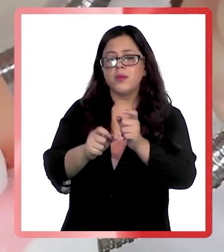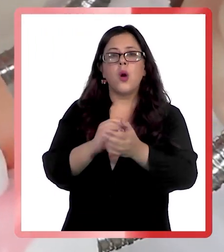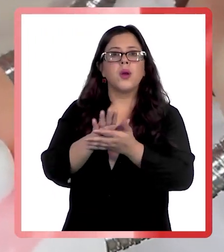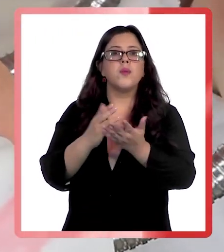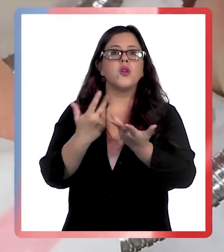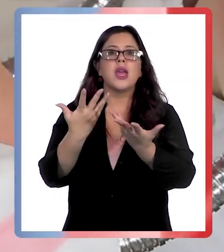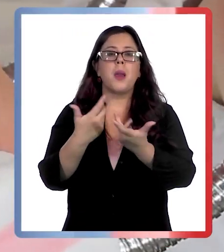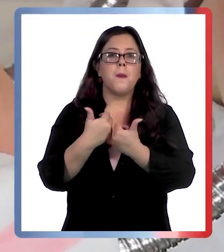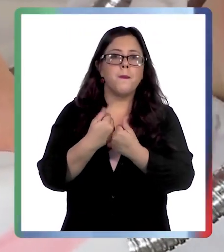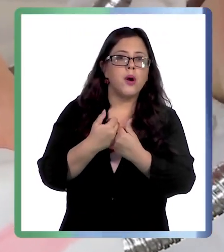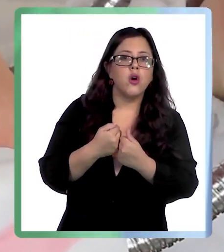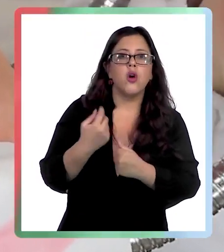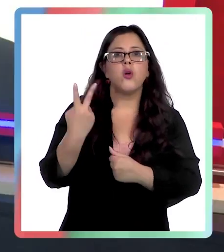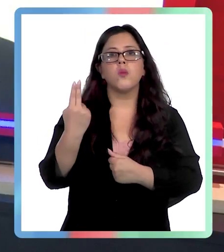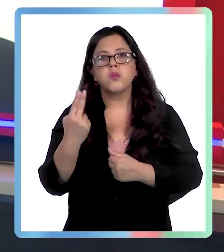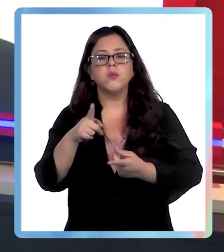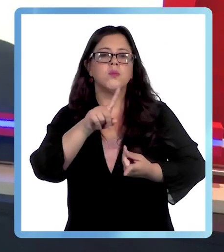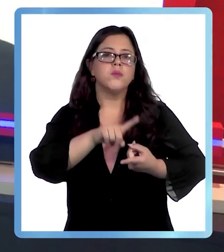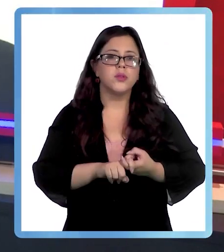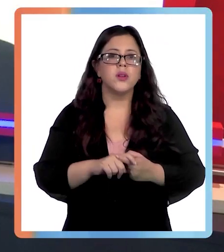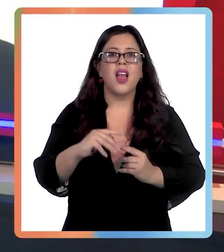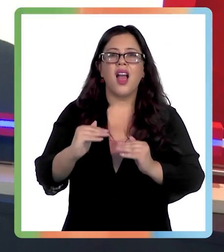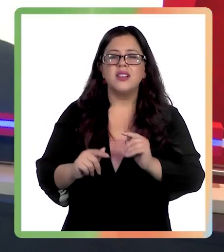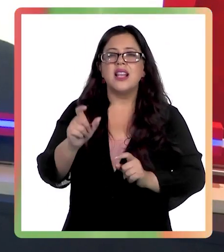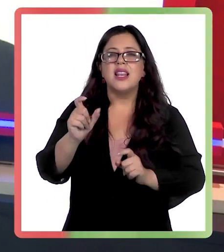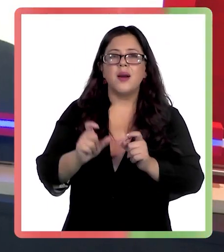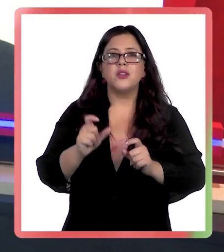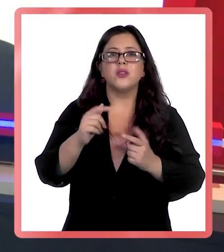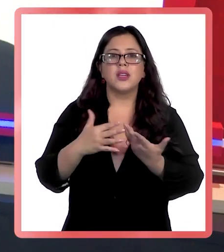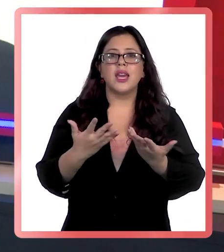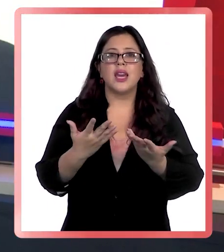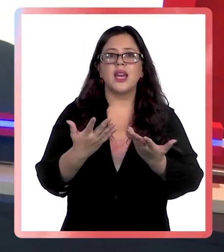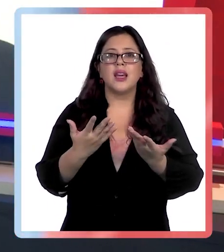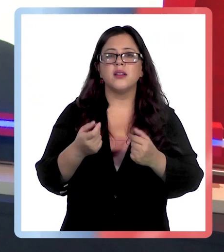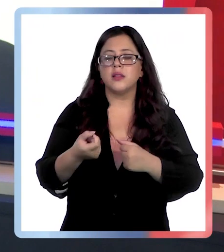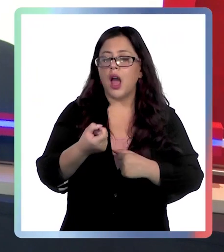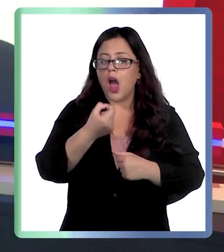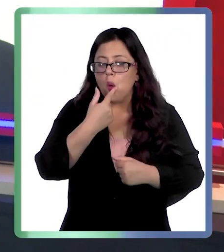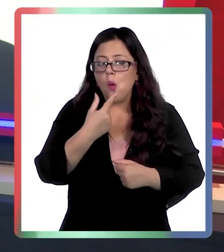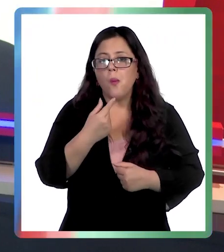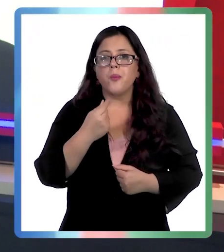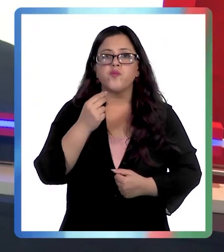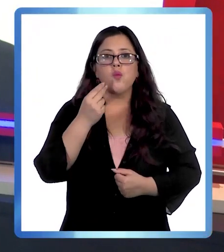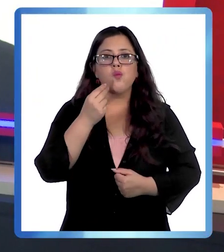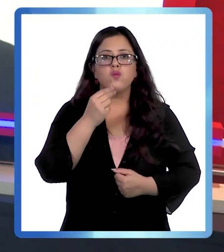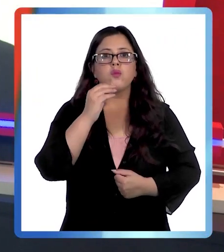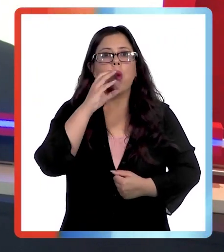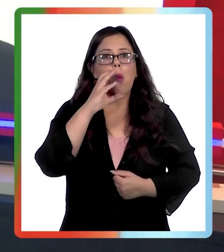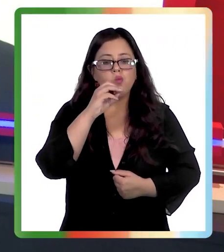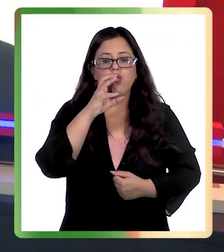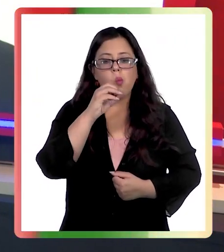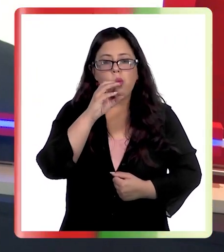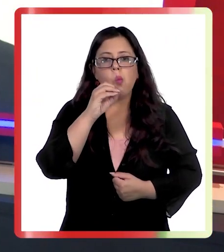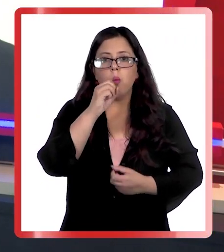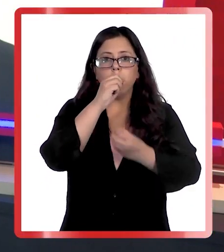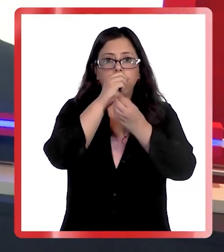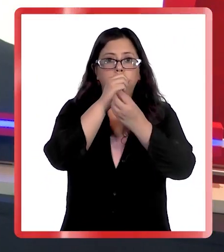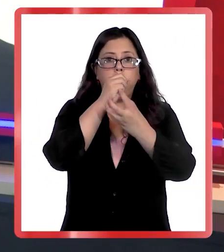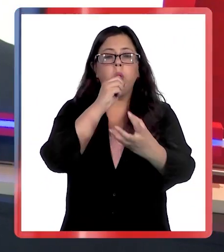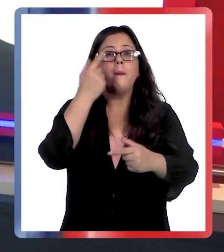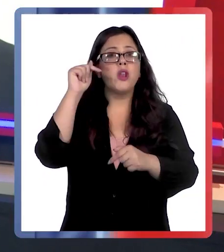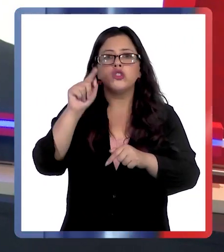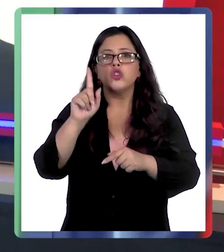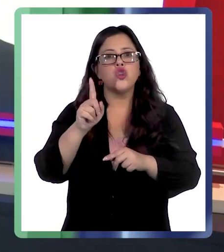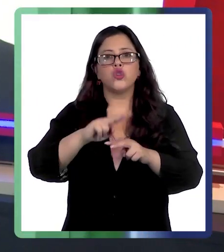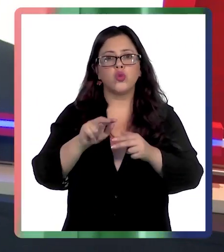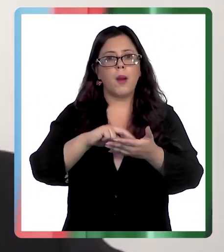resto pensemos en nuestra pareja a veces las personas intentan esconder la litosis con una pastilla de menta o con un chicle Pero eso no resuelve el